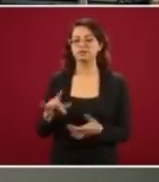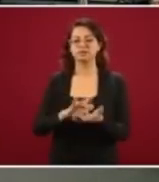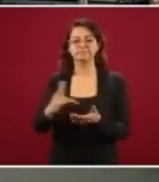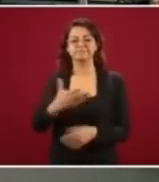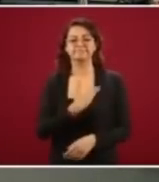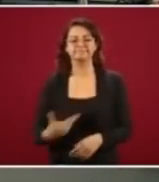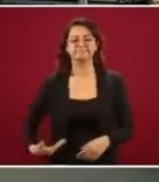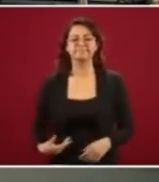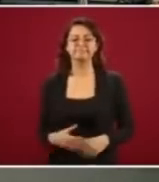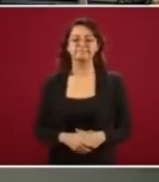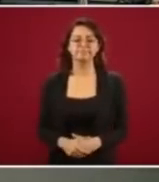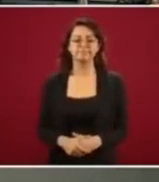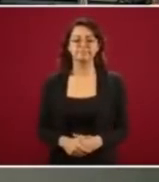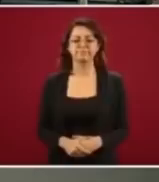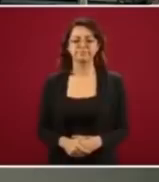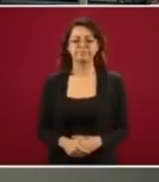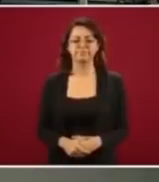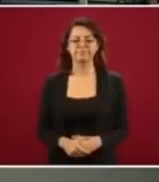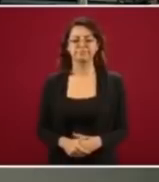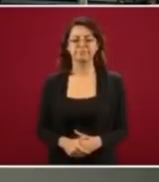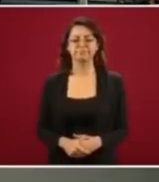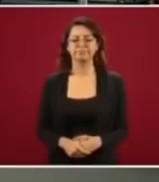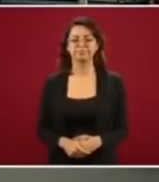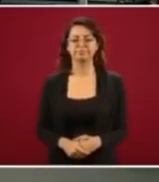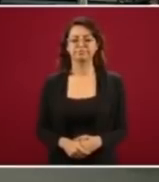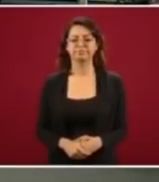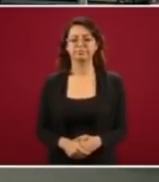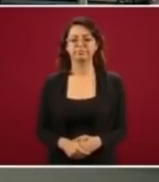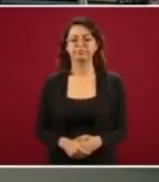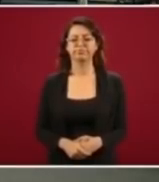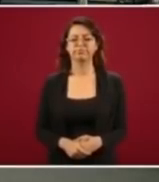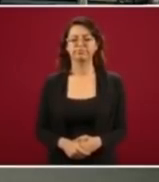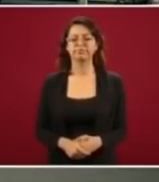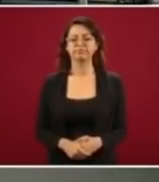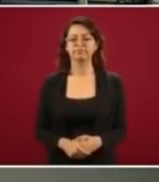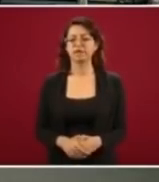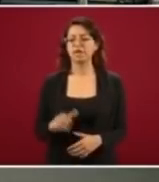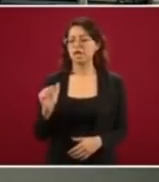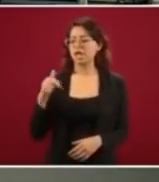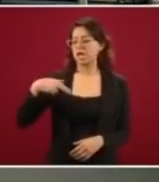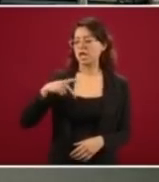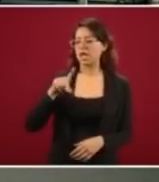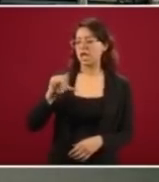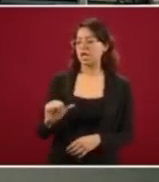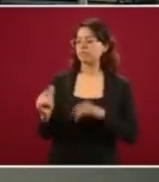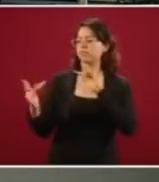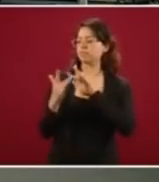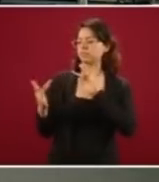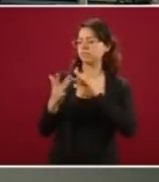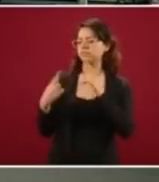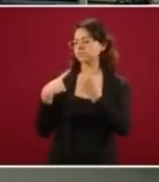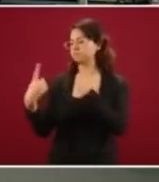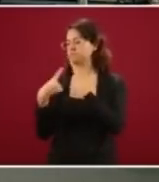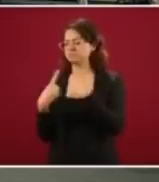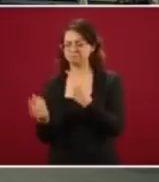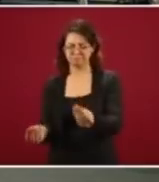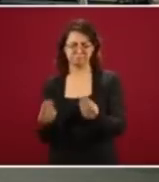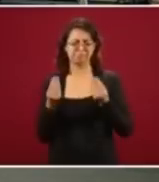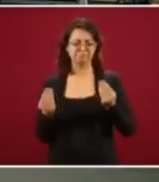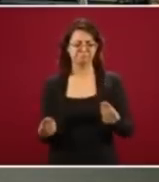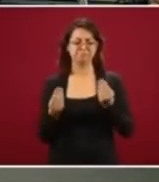presidente. Tenemos mucho contacto con la ANDA y en